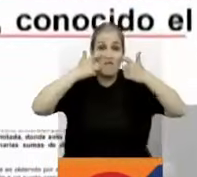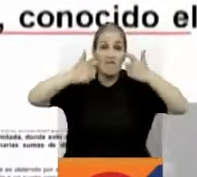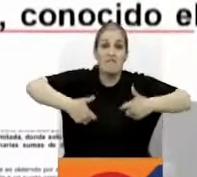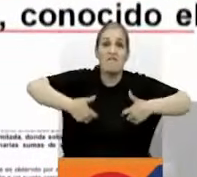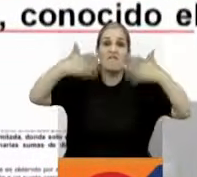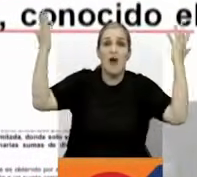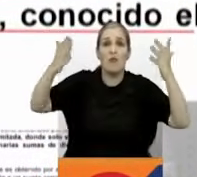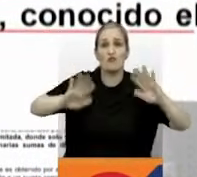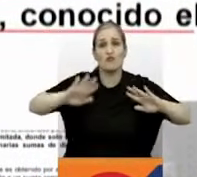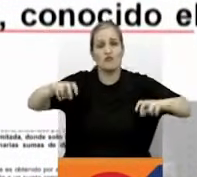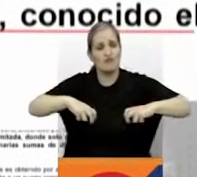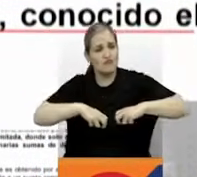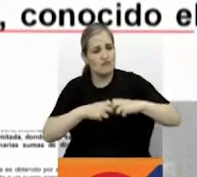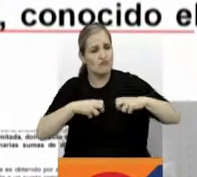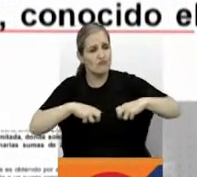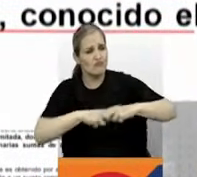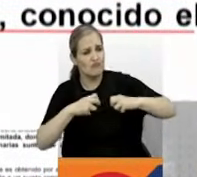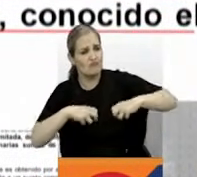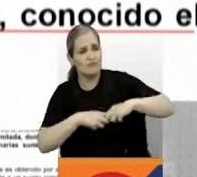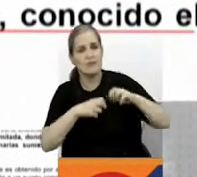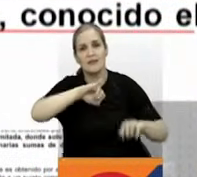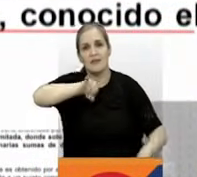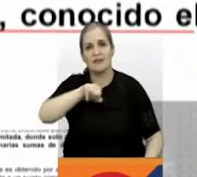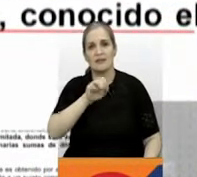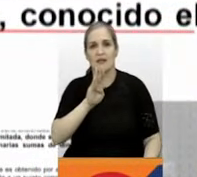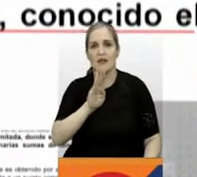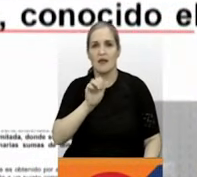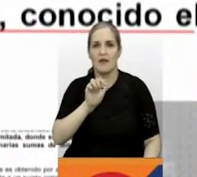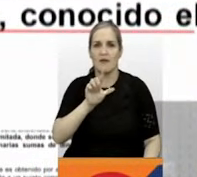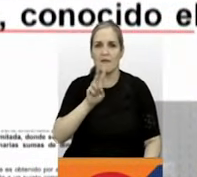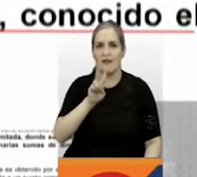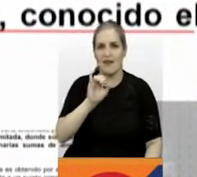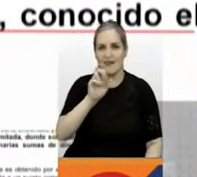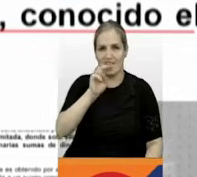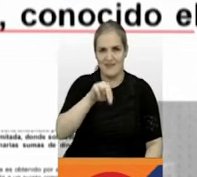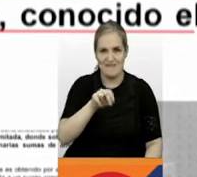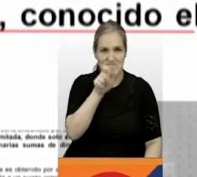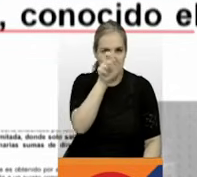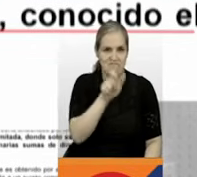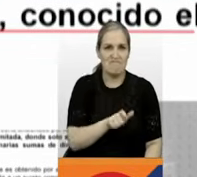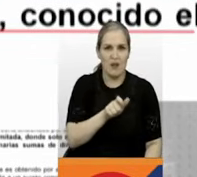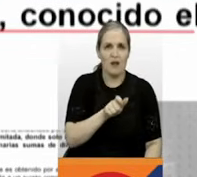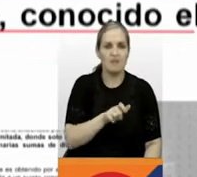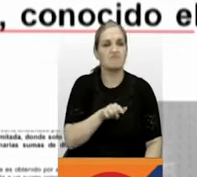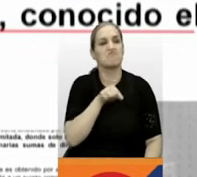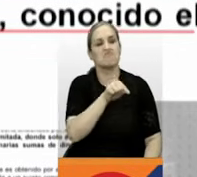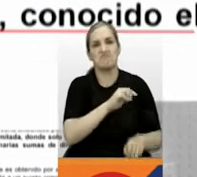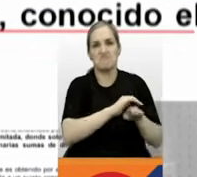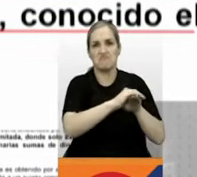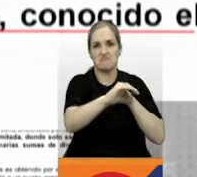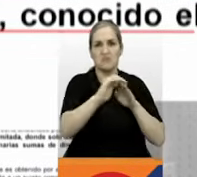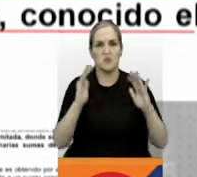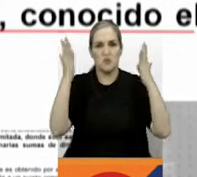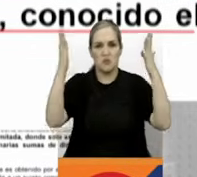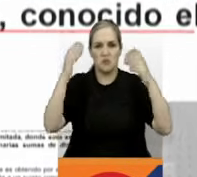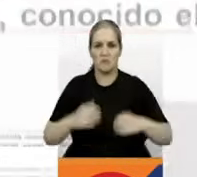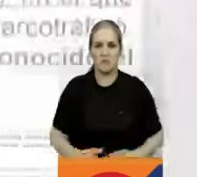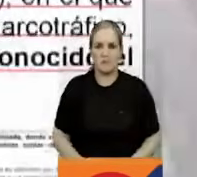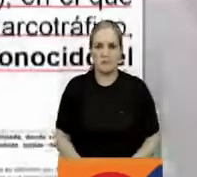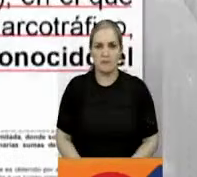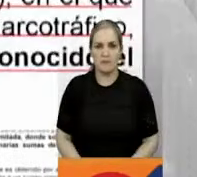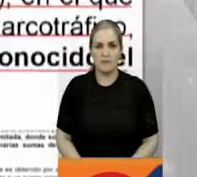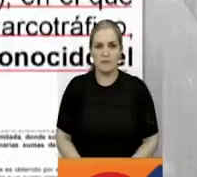de reggaetón José Álvaro Osorio Balvin, conocido en el mundo de la música como J